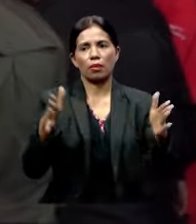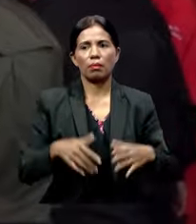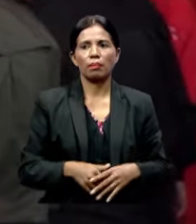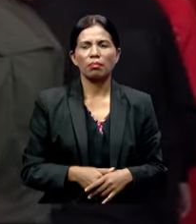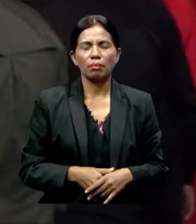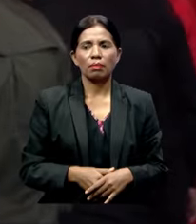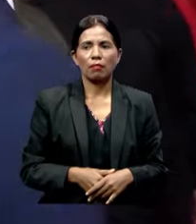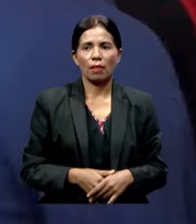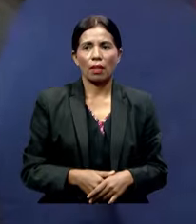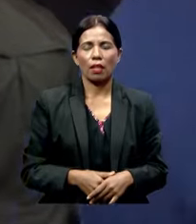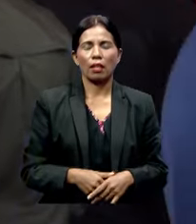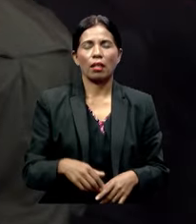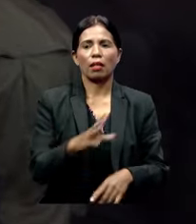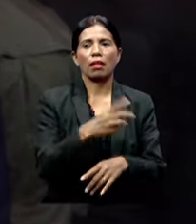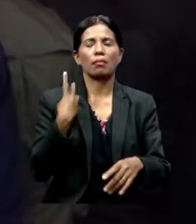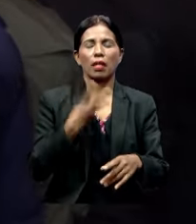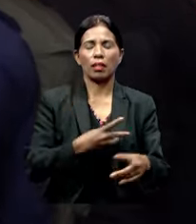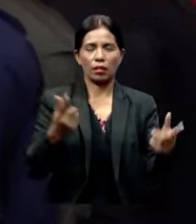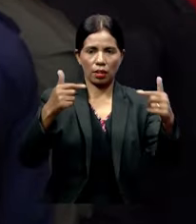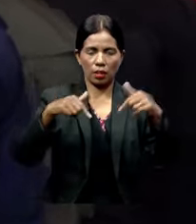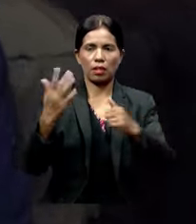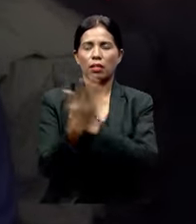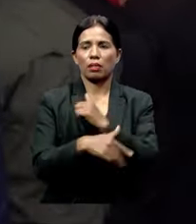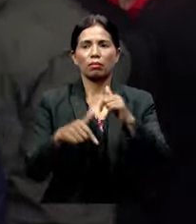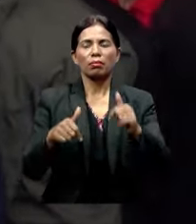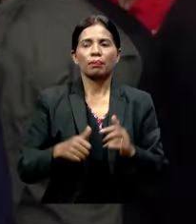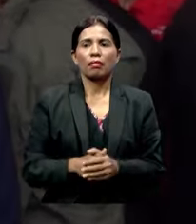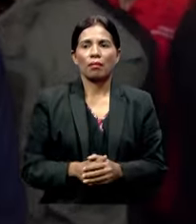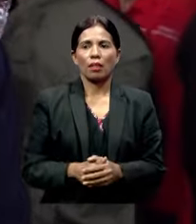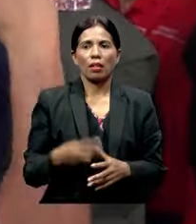que teves mai iha ita ne rainda ne ba ida ne ita tem que cria condições.